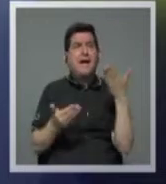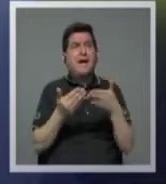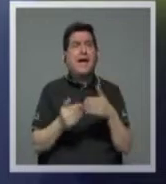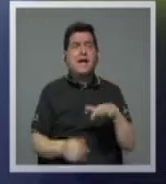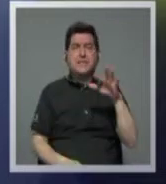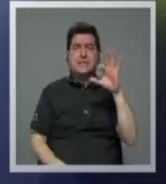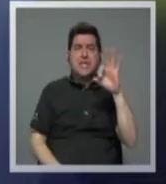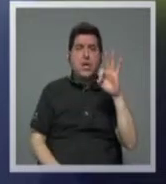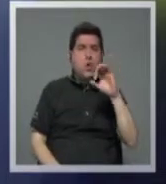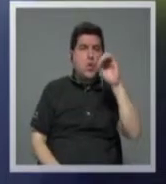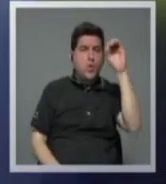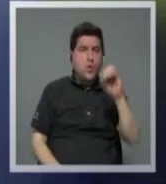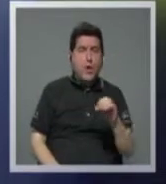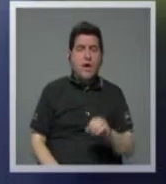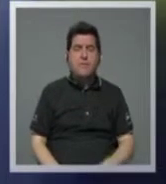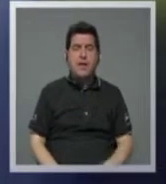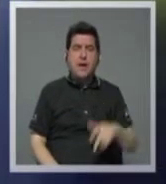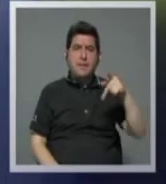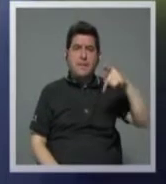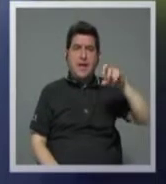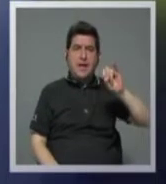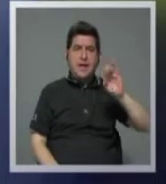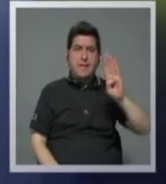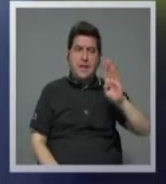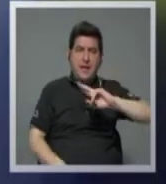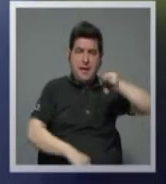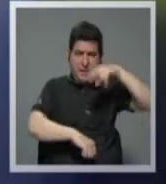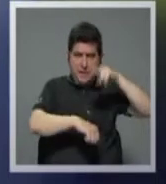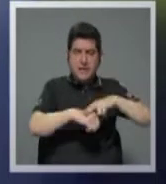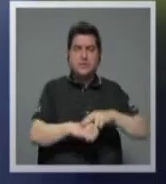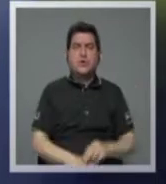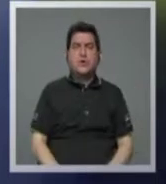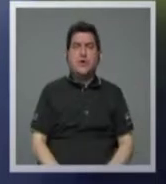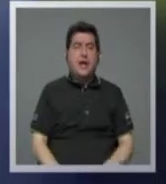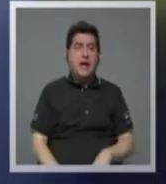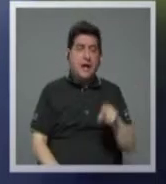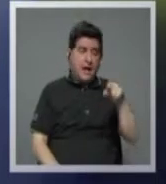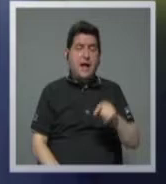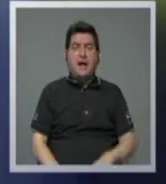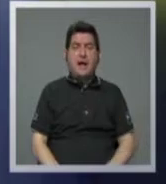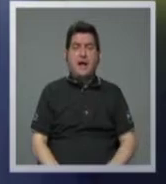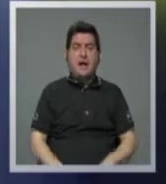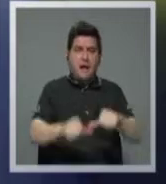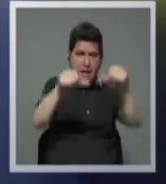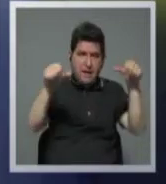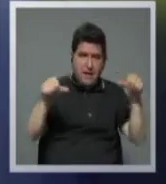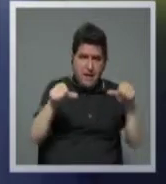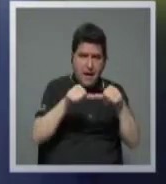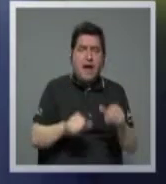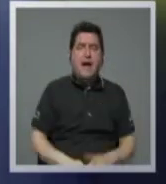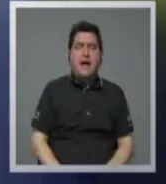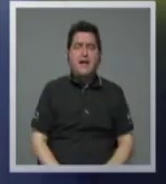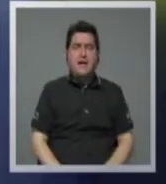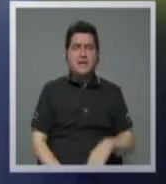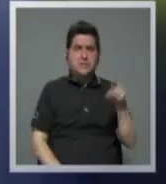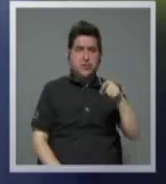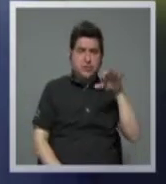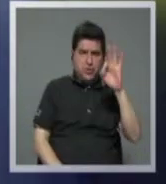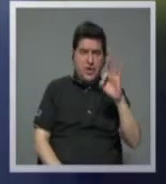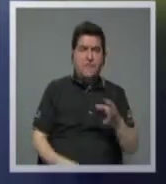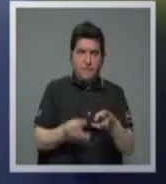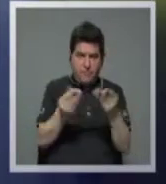al 9% del PIB nacional, es generado por el sistema de zonas francas. Cuando hablamos de